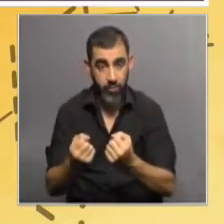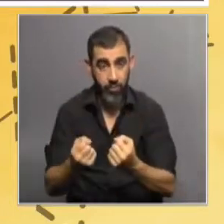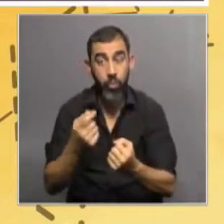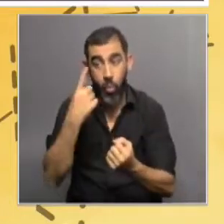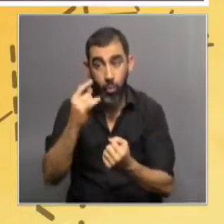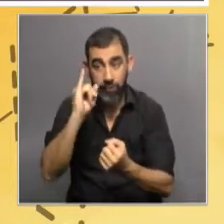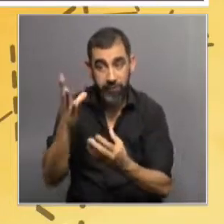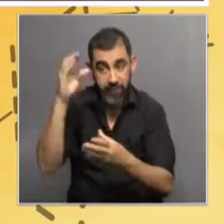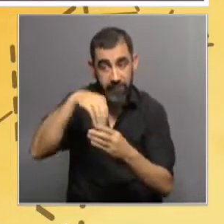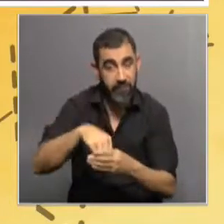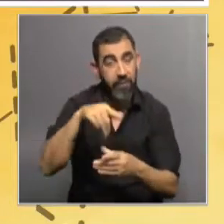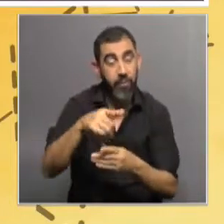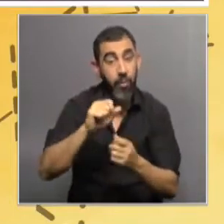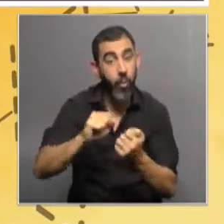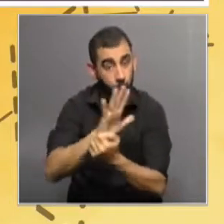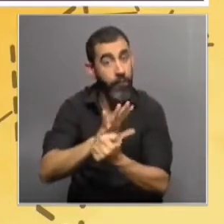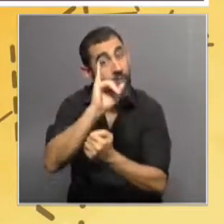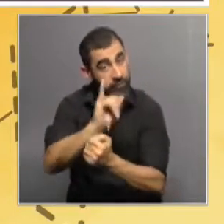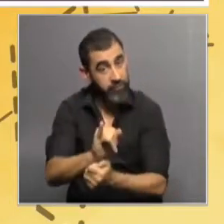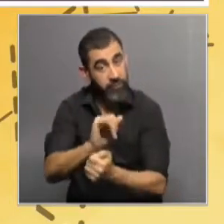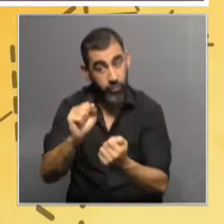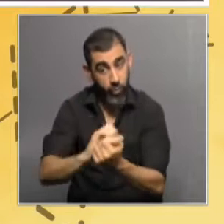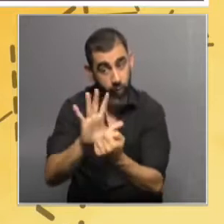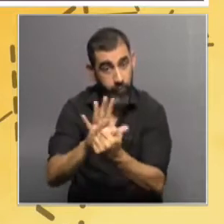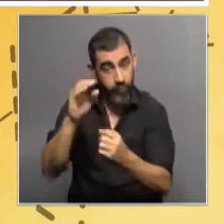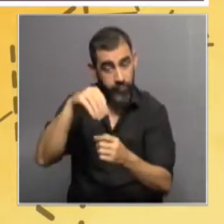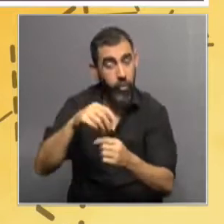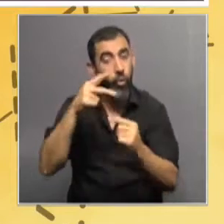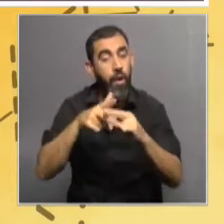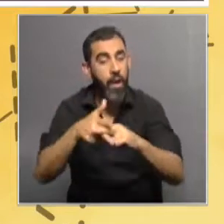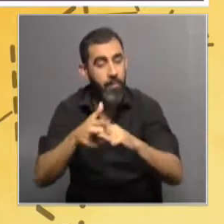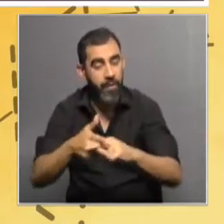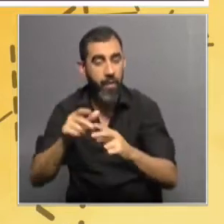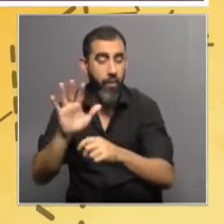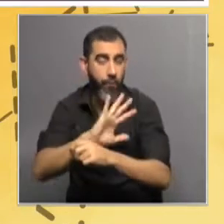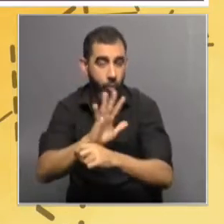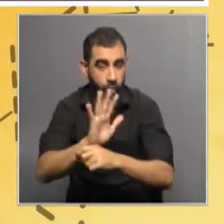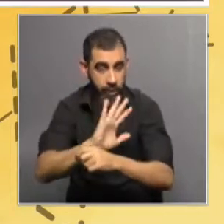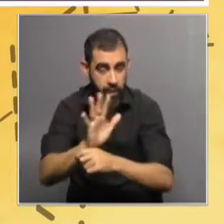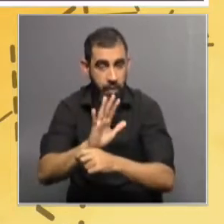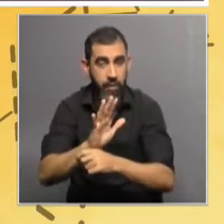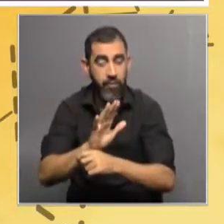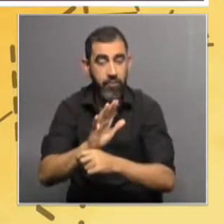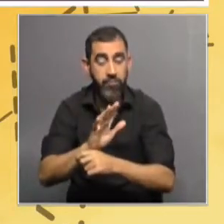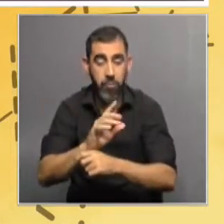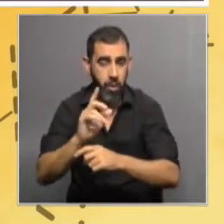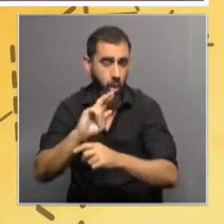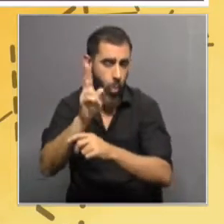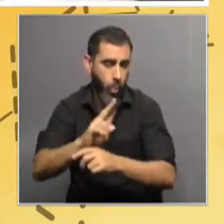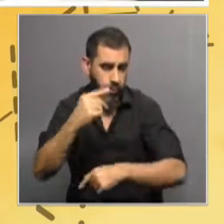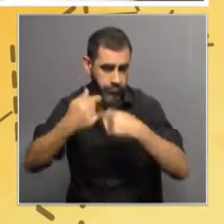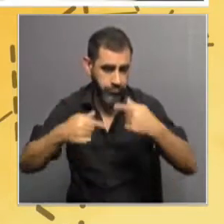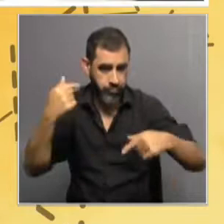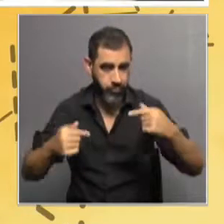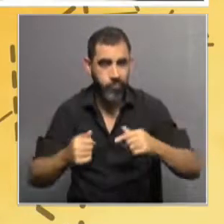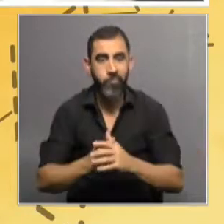en la canasta básica de prestaciones fue la del COVID. Esa del COVID son herramientas de biología molecular, masivamente utilizadas, y